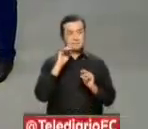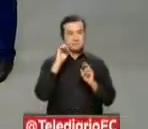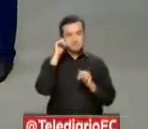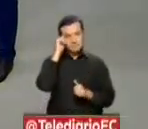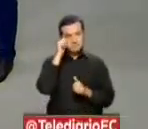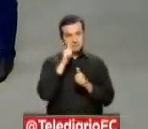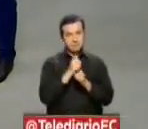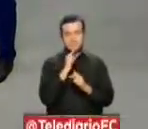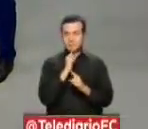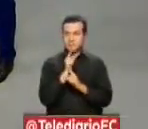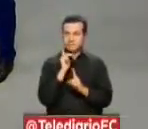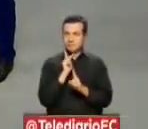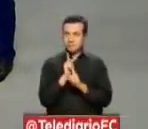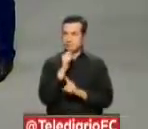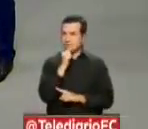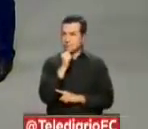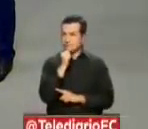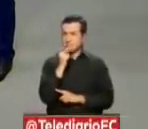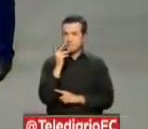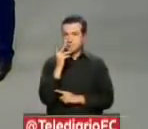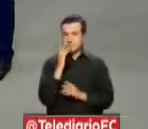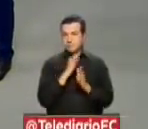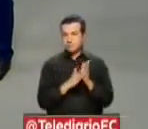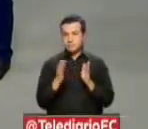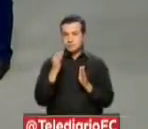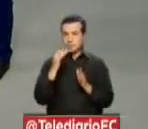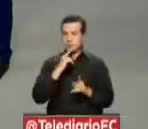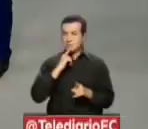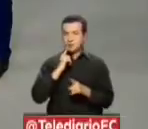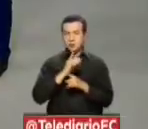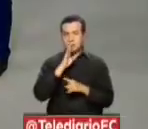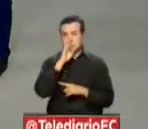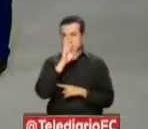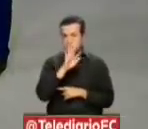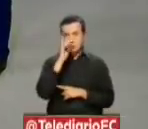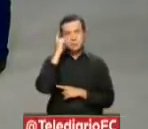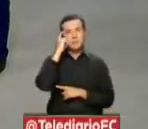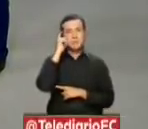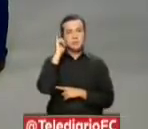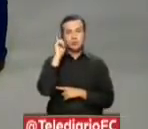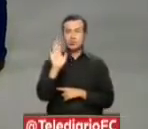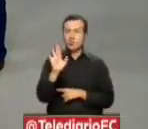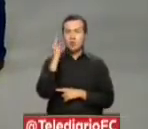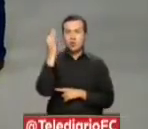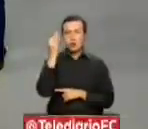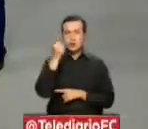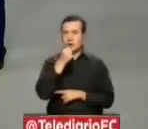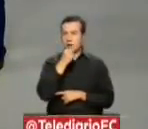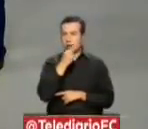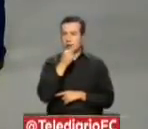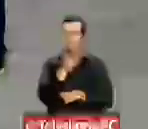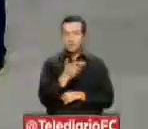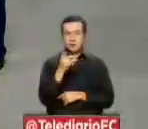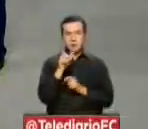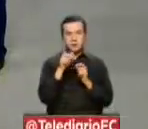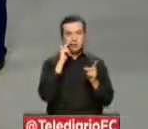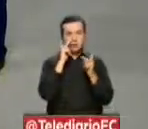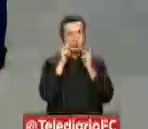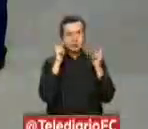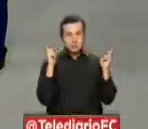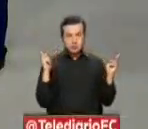recordada. Trascendental del periodismo deportivo. Dueño de un estilo único, eso es lo que siempre yo subrayo y subrayaré en él. Sí, quienes lo